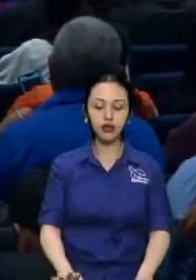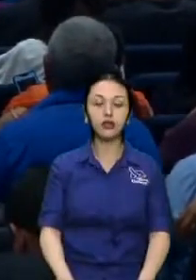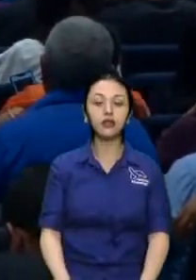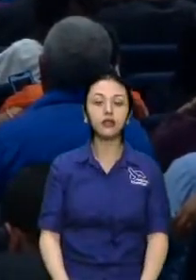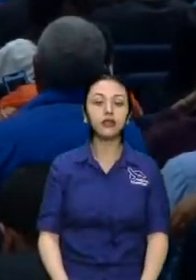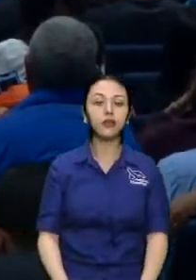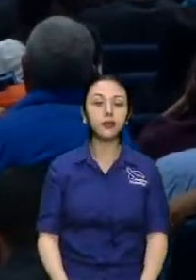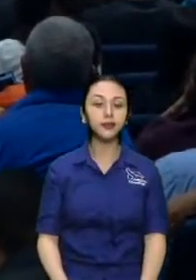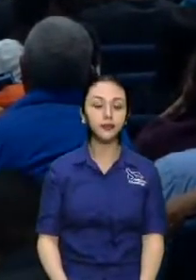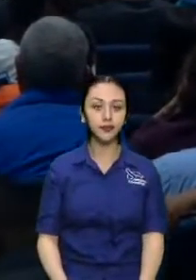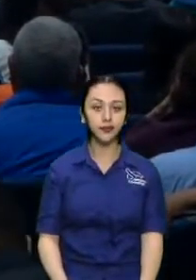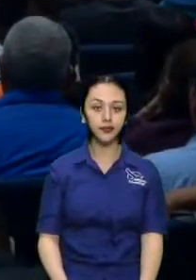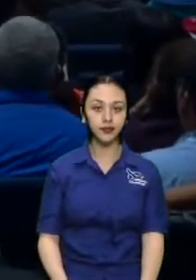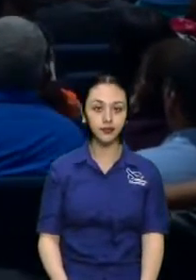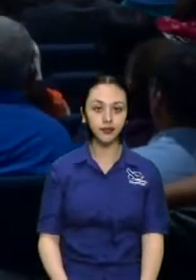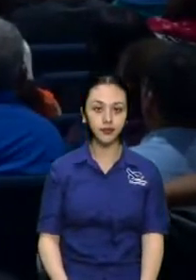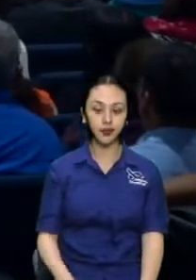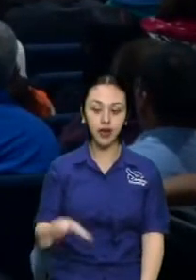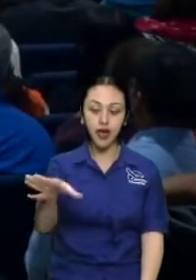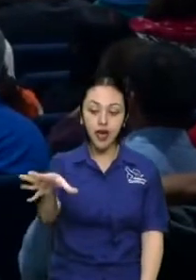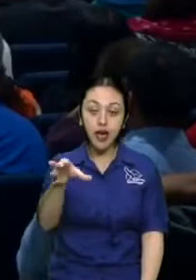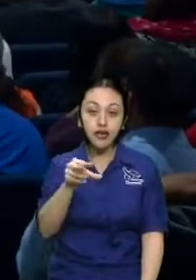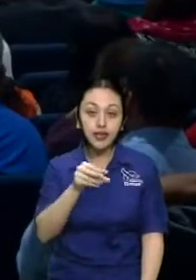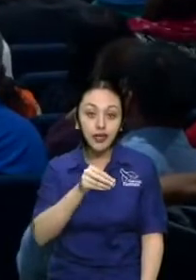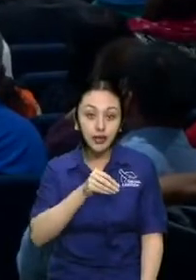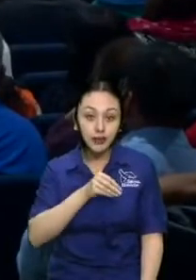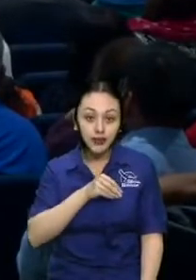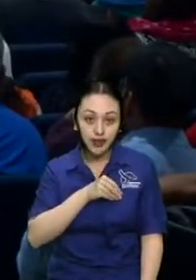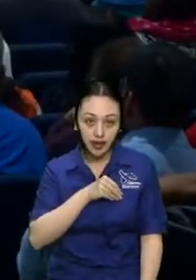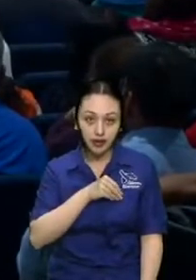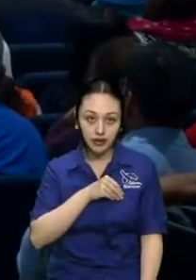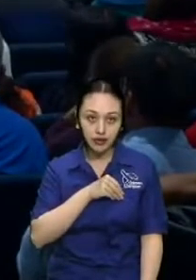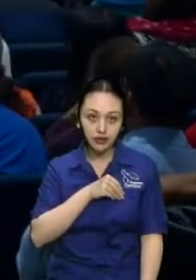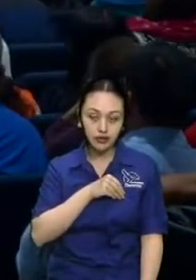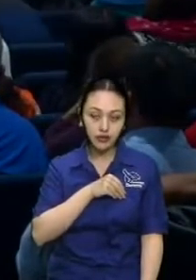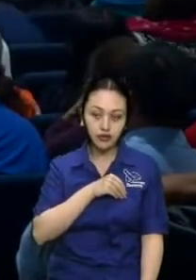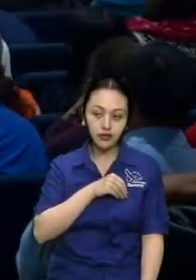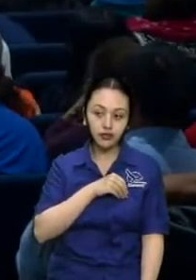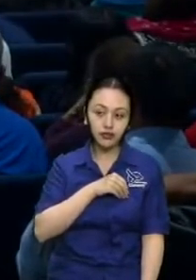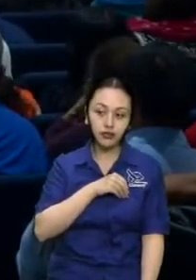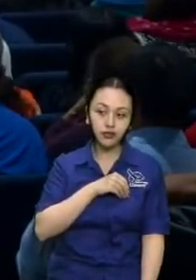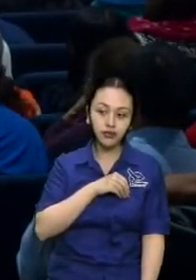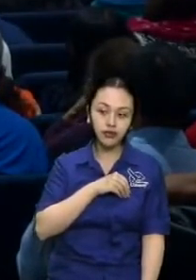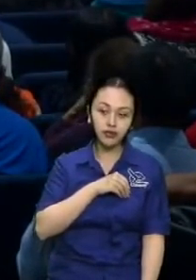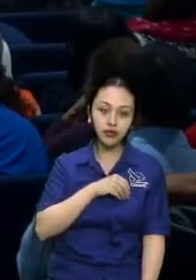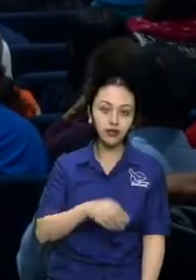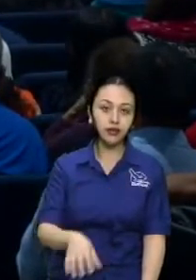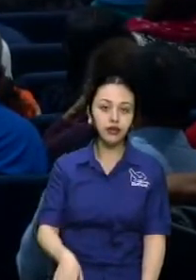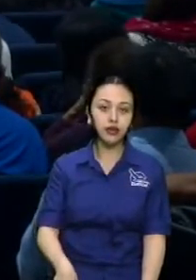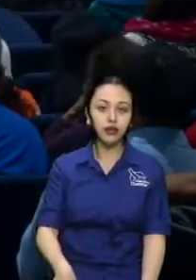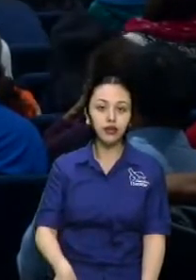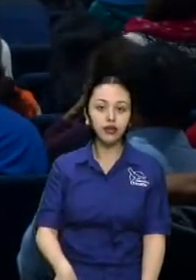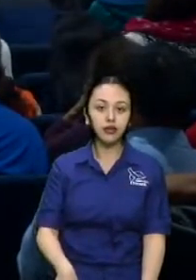Aceptar las delegaciones es recibir al menor.